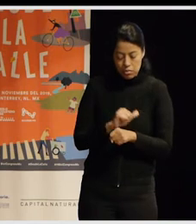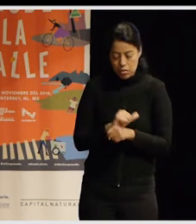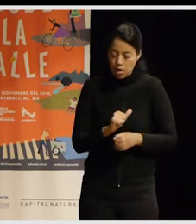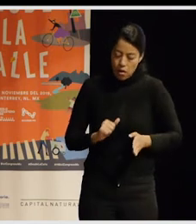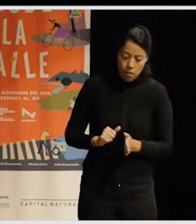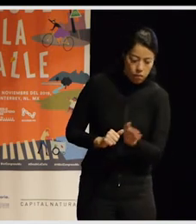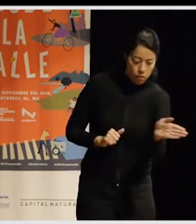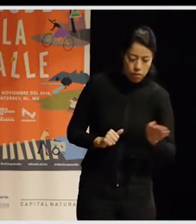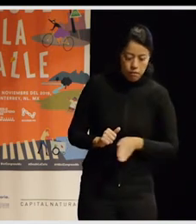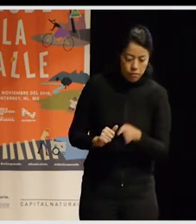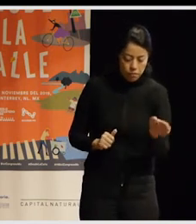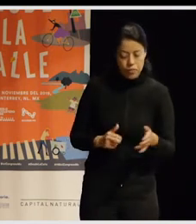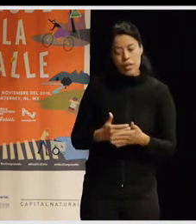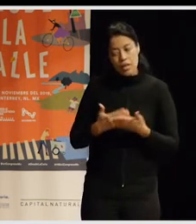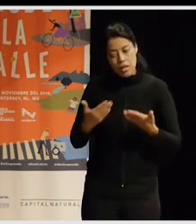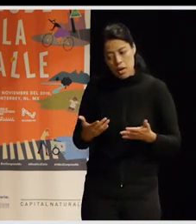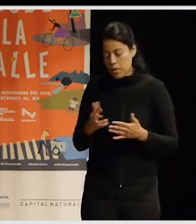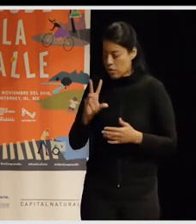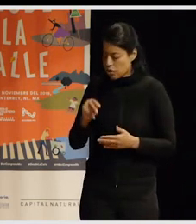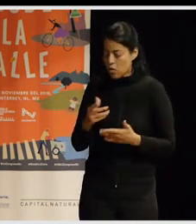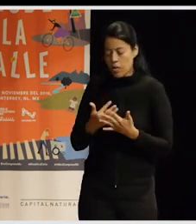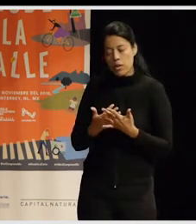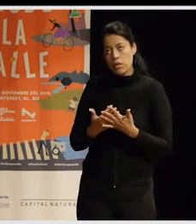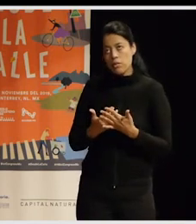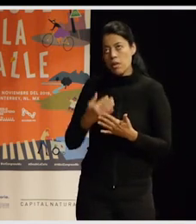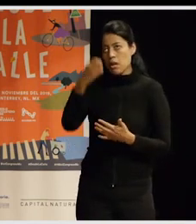seguida ahora esperan el verde